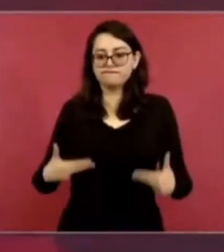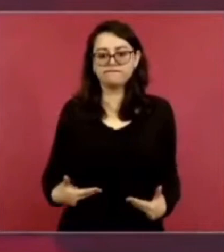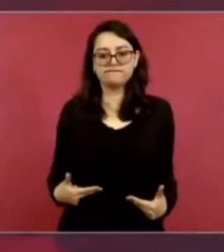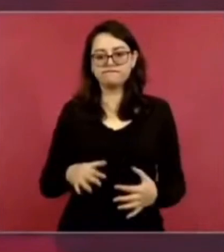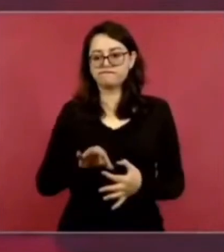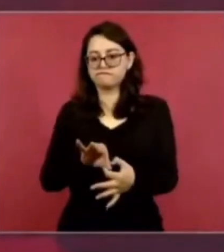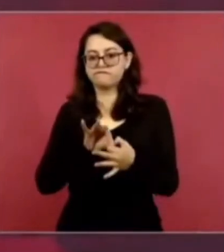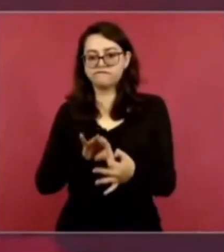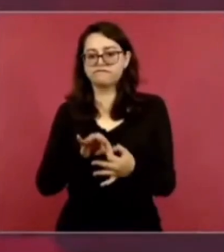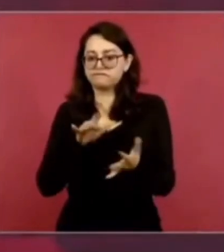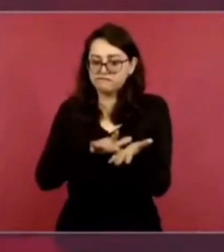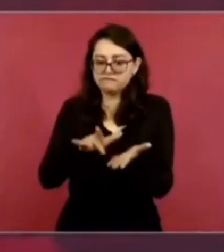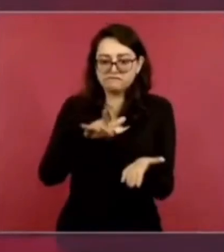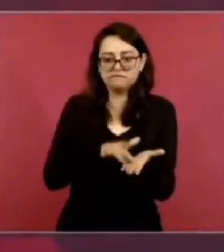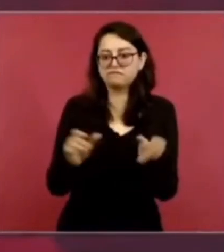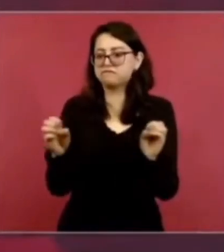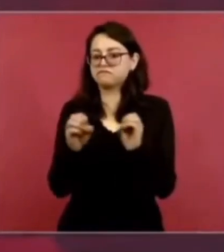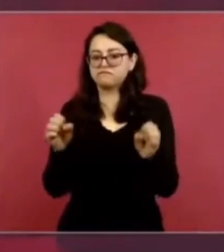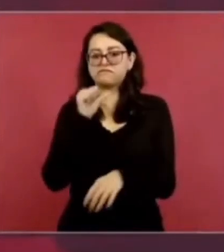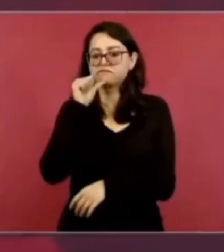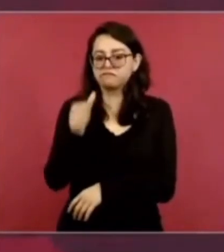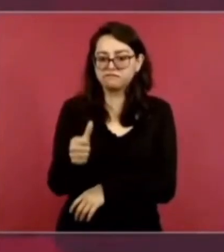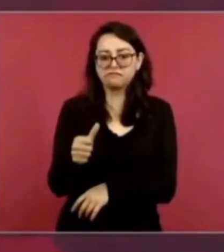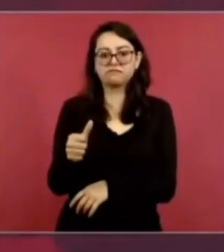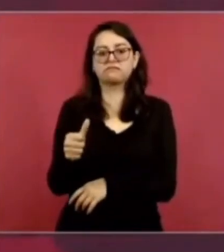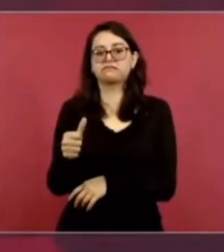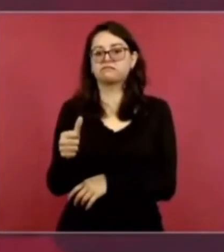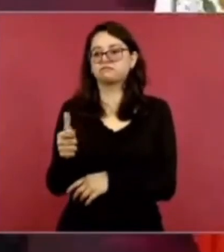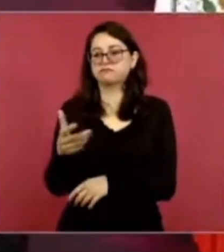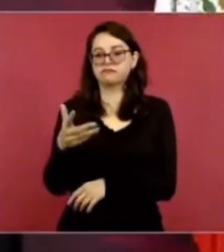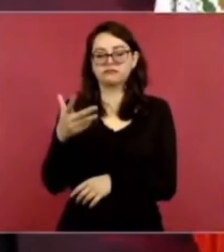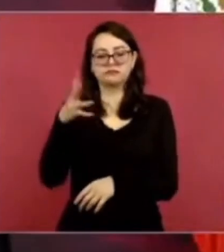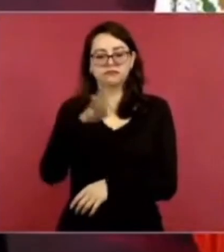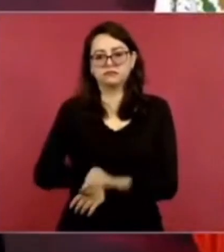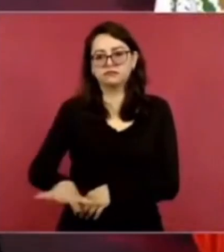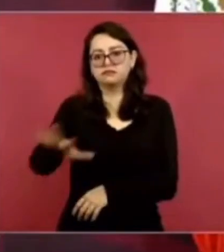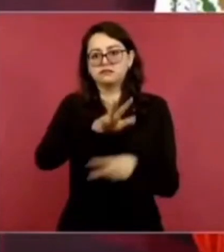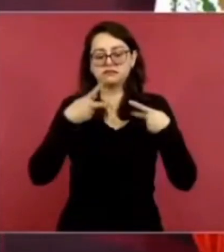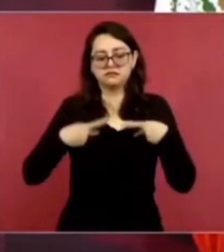deshumanizada, muestran, ¿no?, su desprecio al pueblo